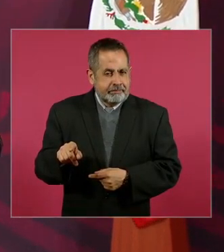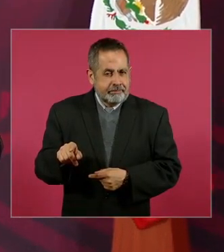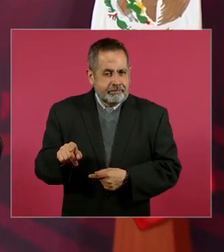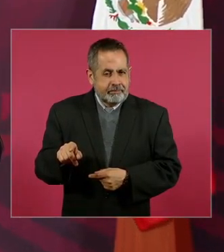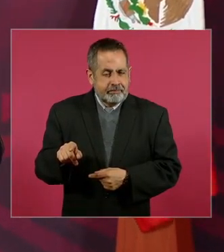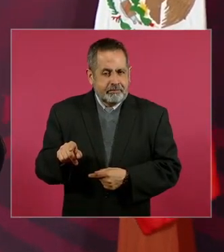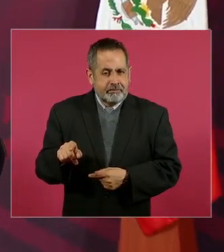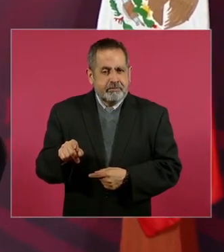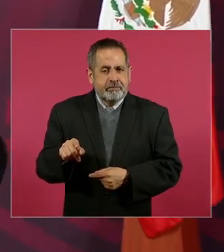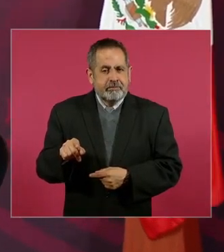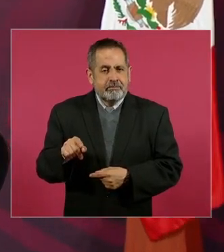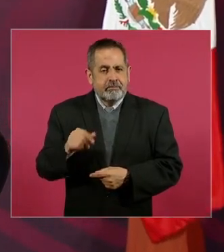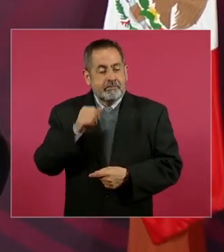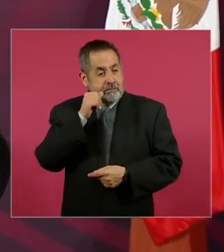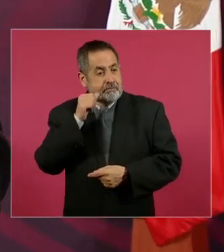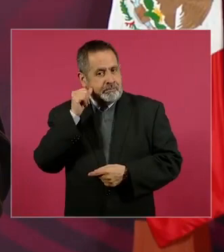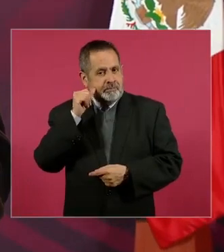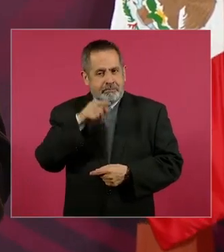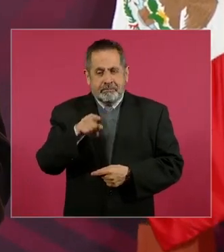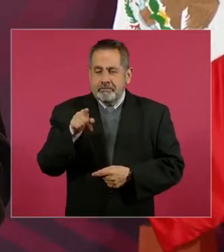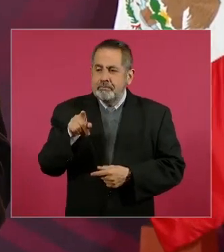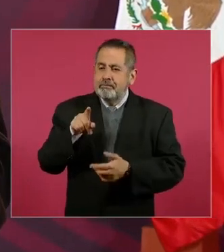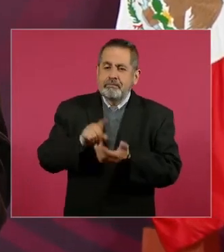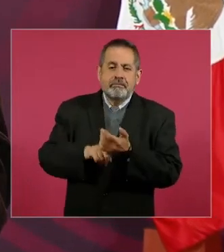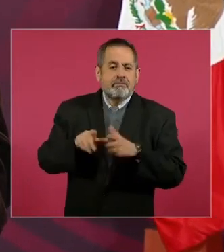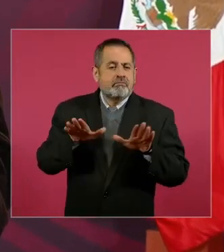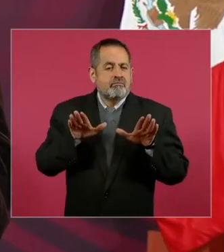emblema de la aviación de México,